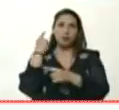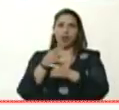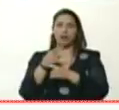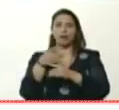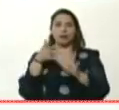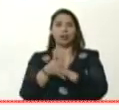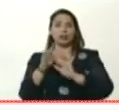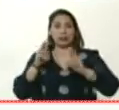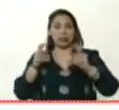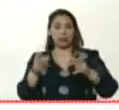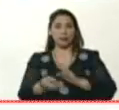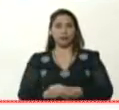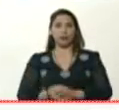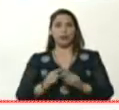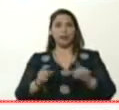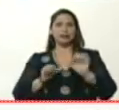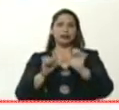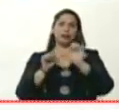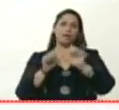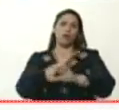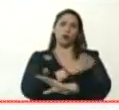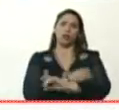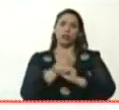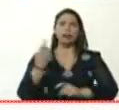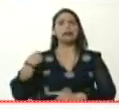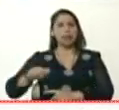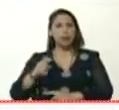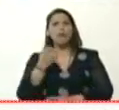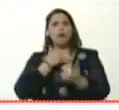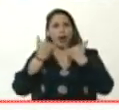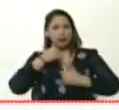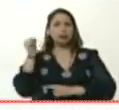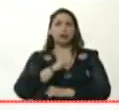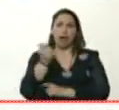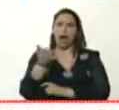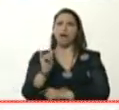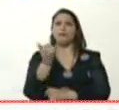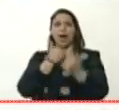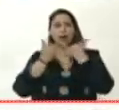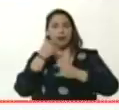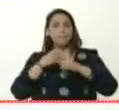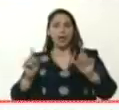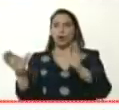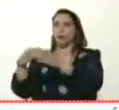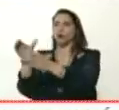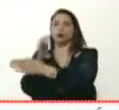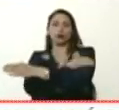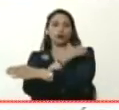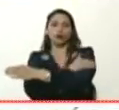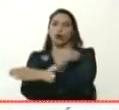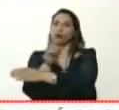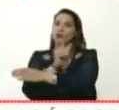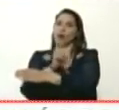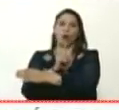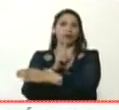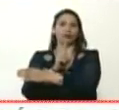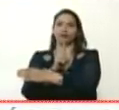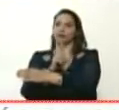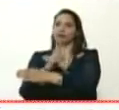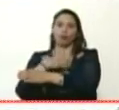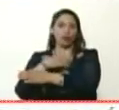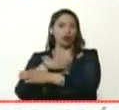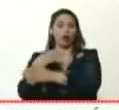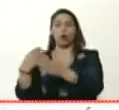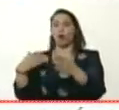eso, para seguir fortaleciéndonos. ¿Que tenemos fallos? Sí, pero la derecha no va a poder con nosotros, los vamos a joder.